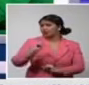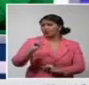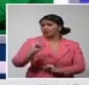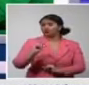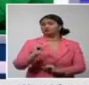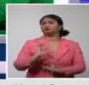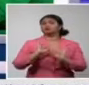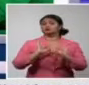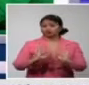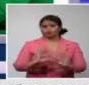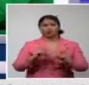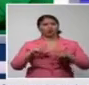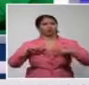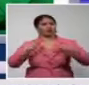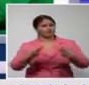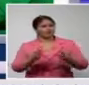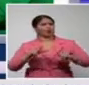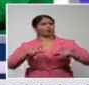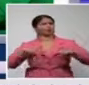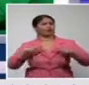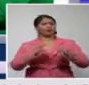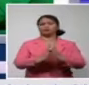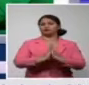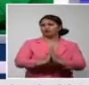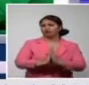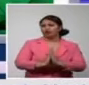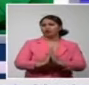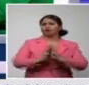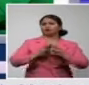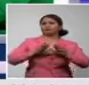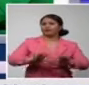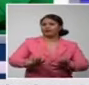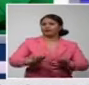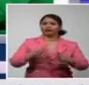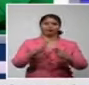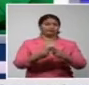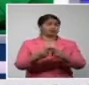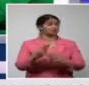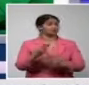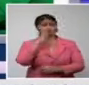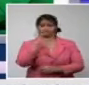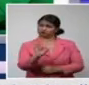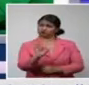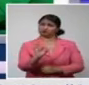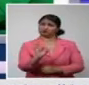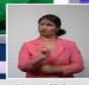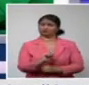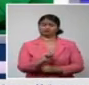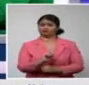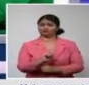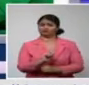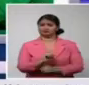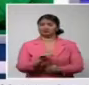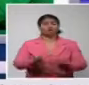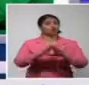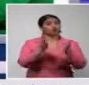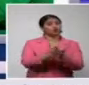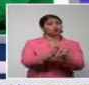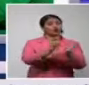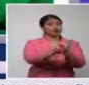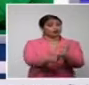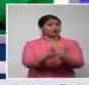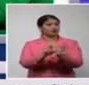guardia. Realmente los consejos de defensa que conducen toda esta actividad en cada provincia, en cada